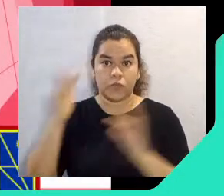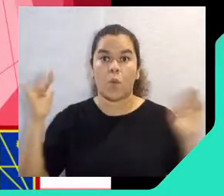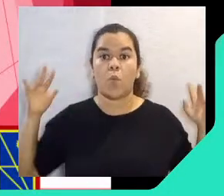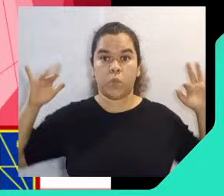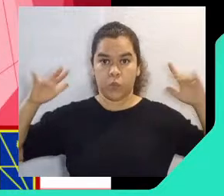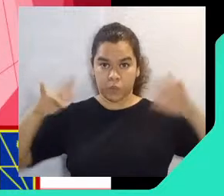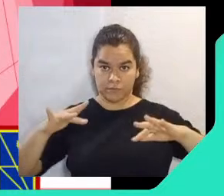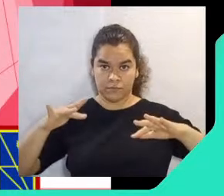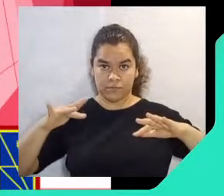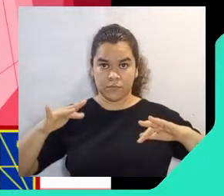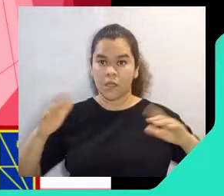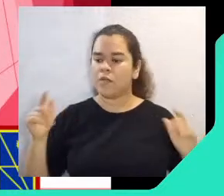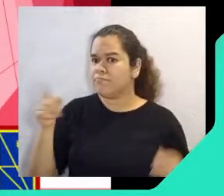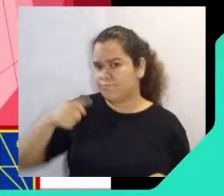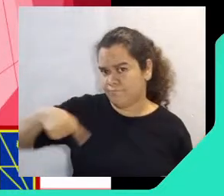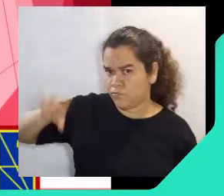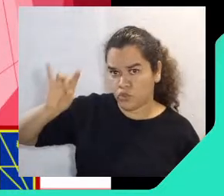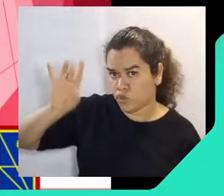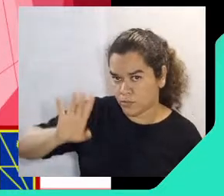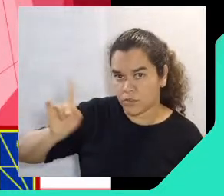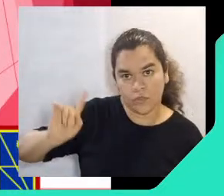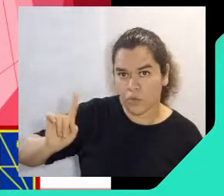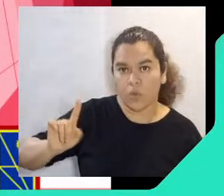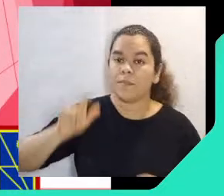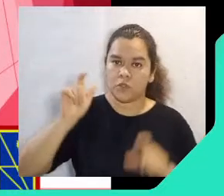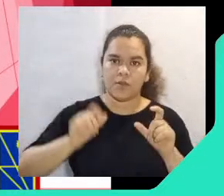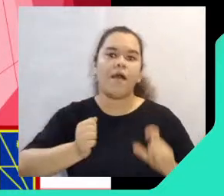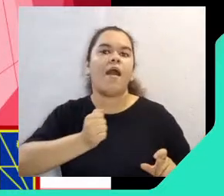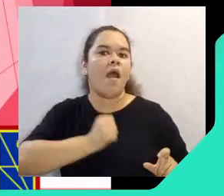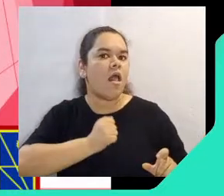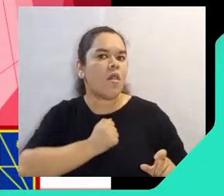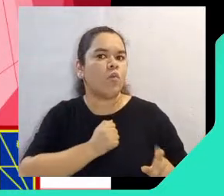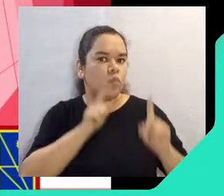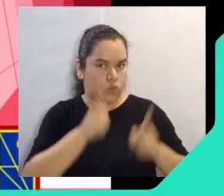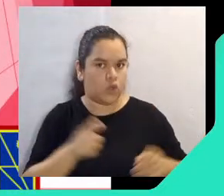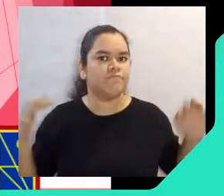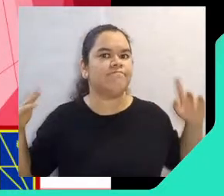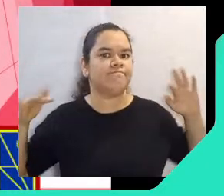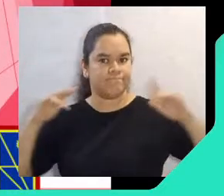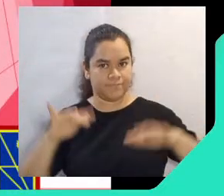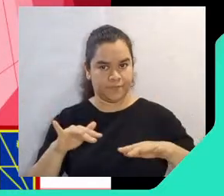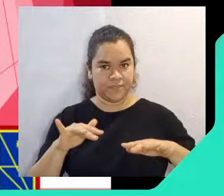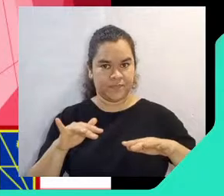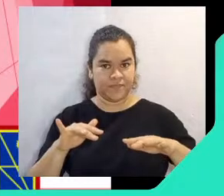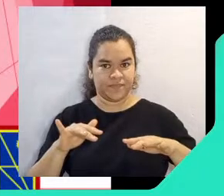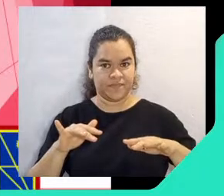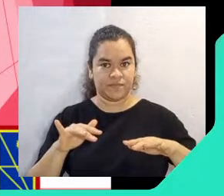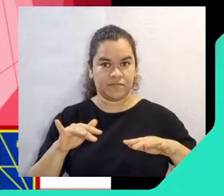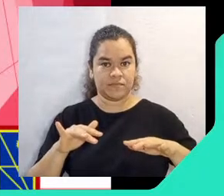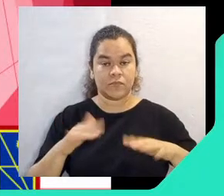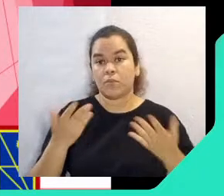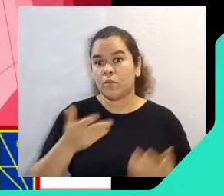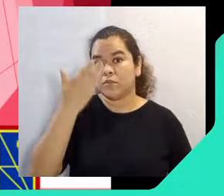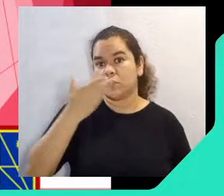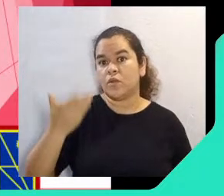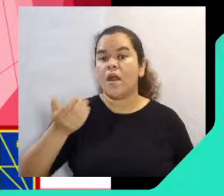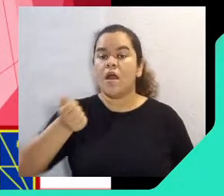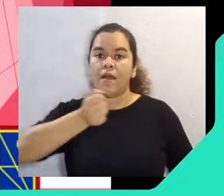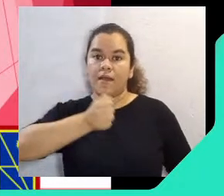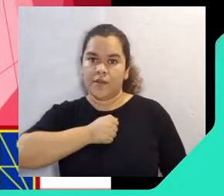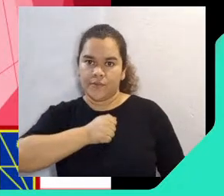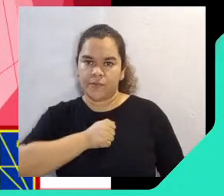agrimensura podían participar, sino que también estudiantes. Como estudiantes de la carrera se puede participar tanto